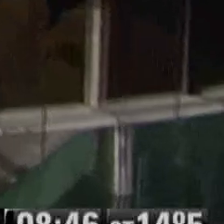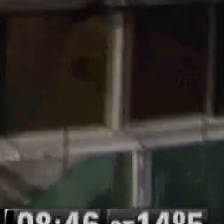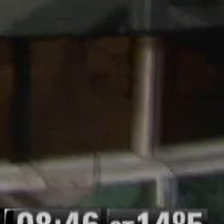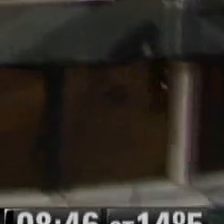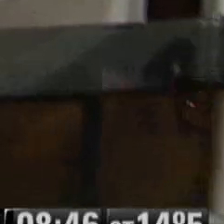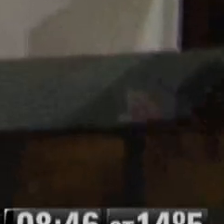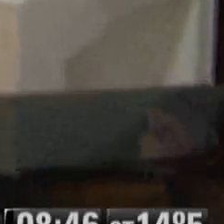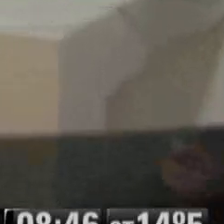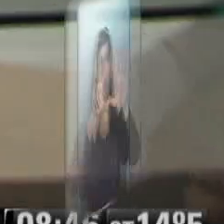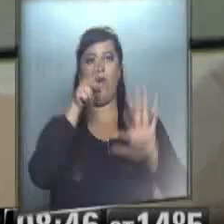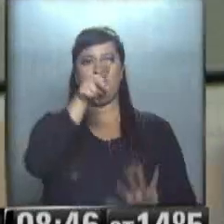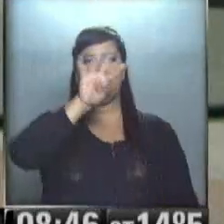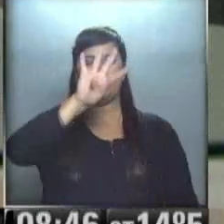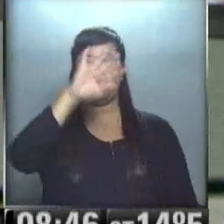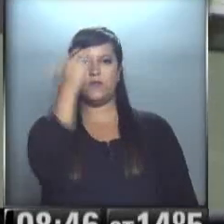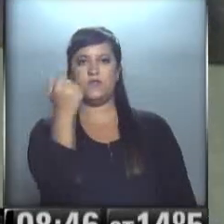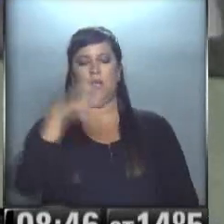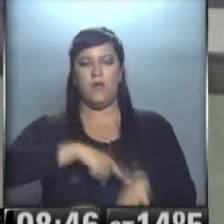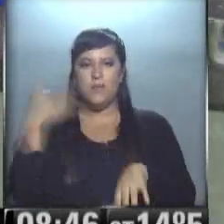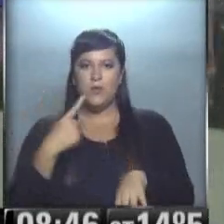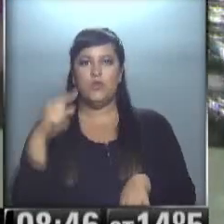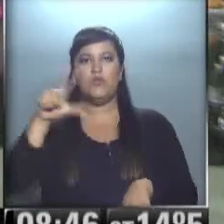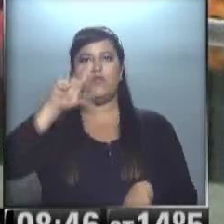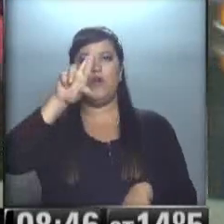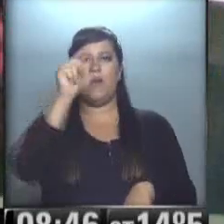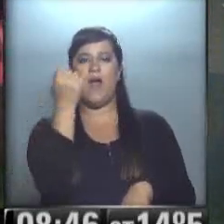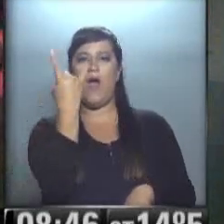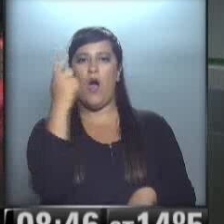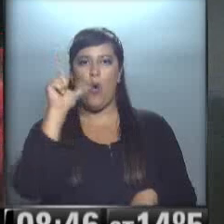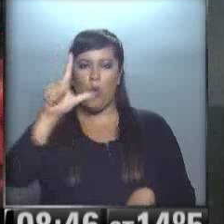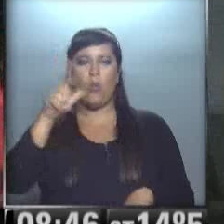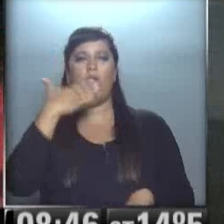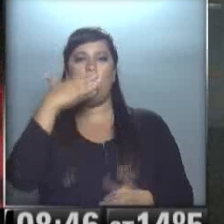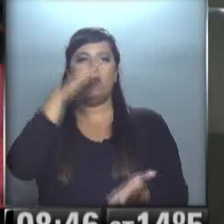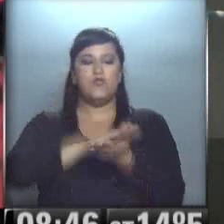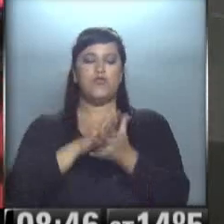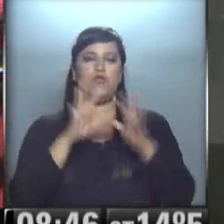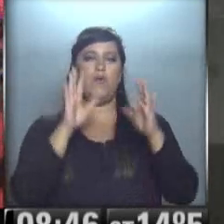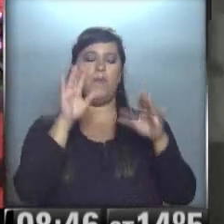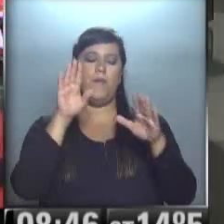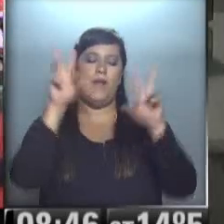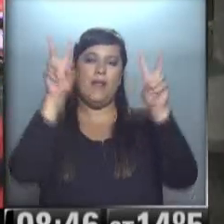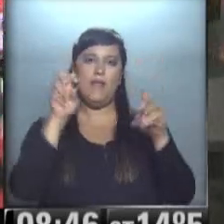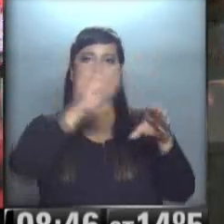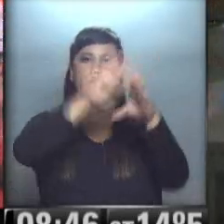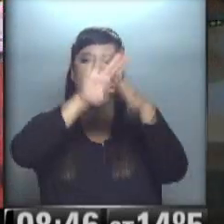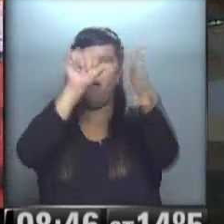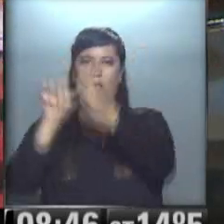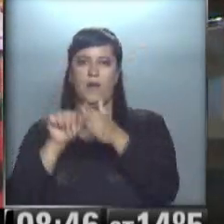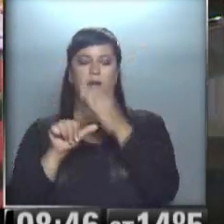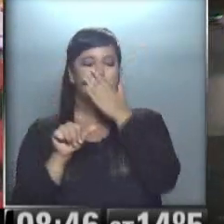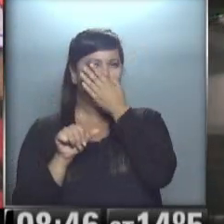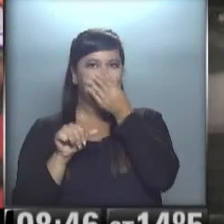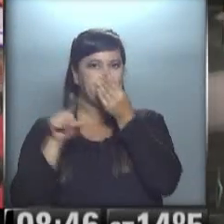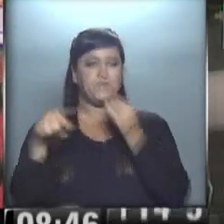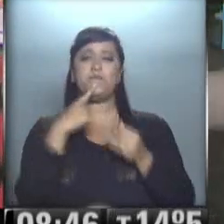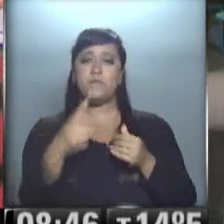8 de la mañana 46 minutos estamos con Raúl de la Torre para hablar del litigio con los holdouts exactamente palabras recientes de Capitán H mala